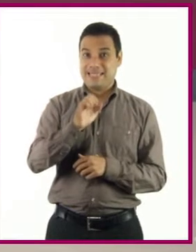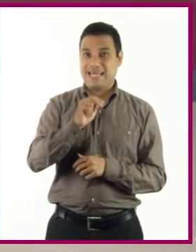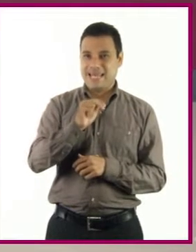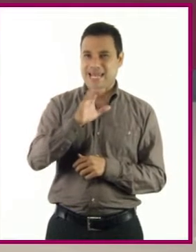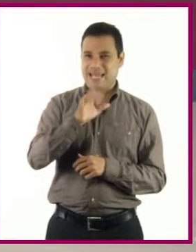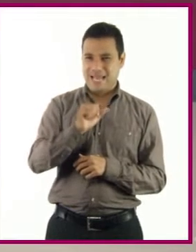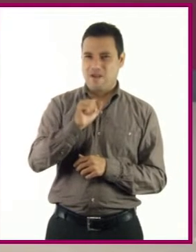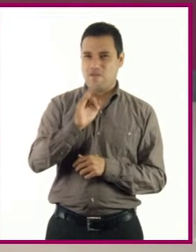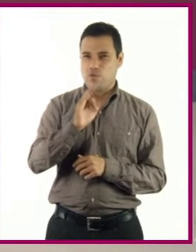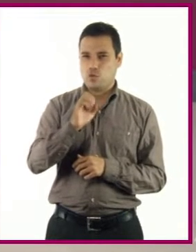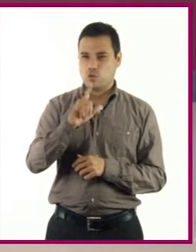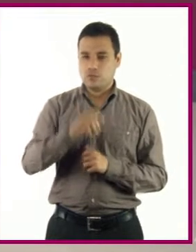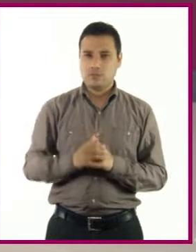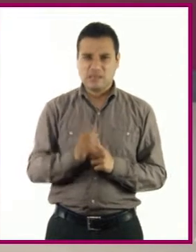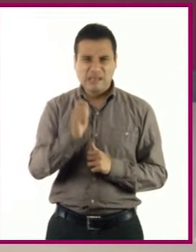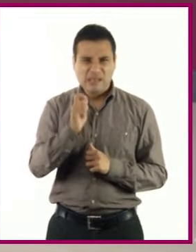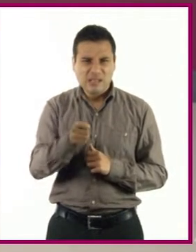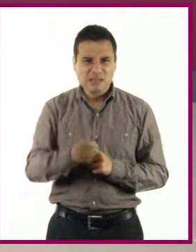¿Seneca Falls?